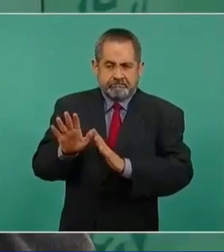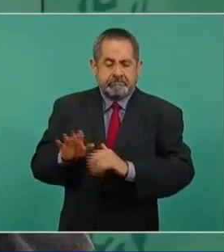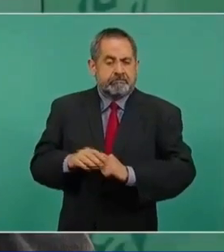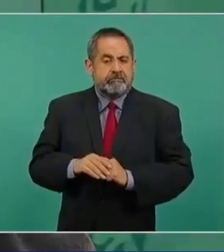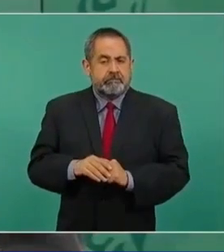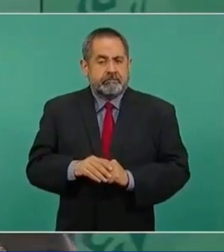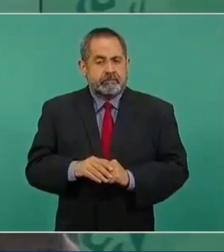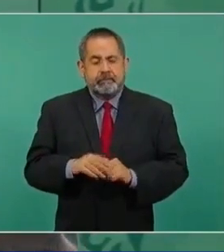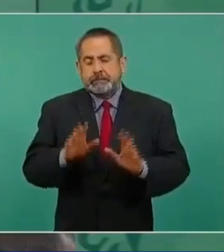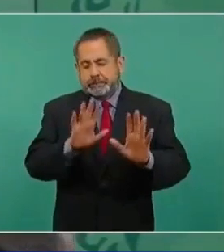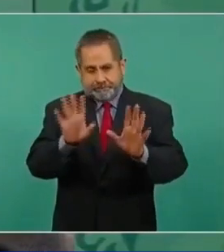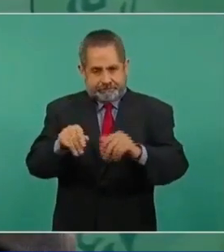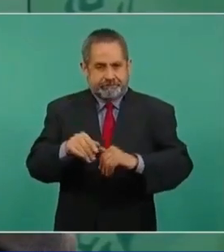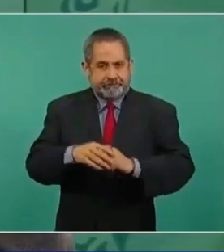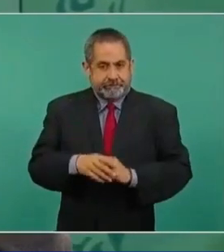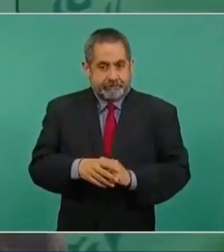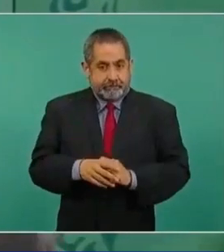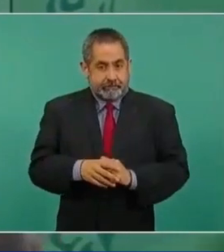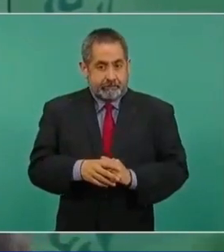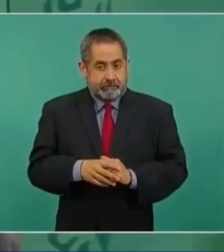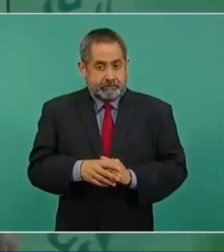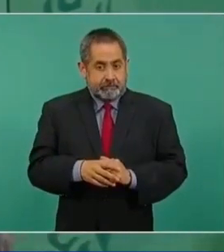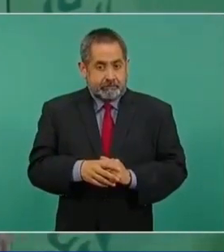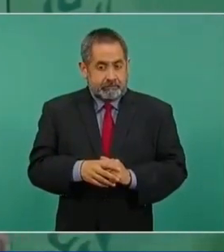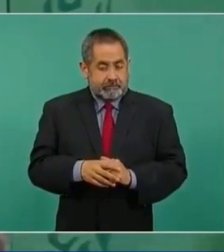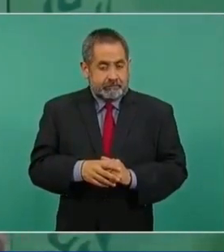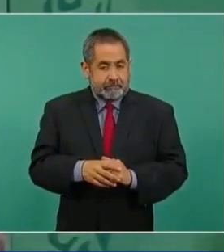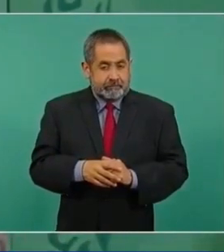esta situación. Bueno,